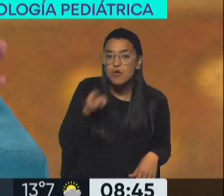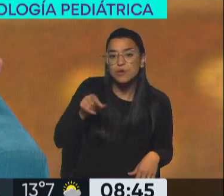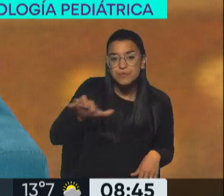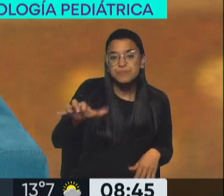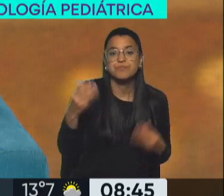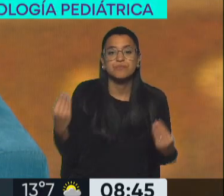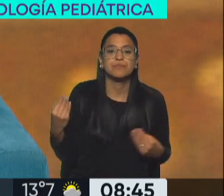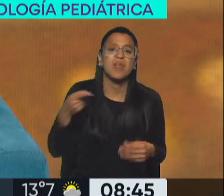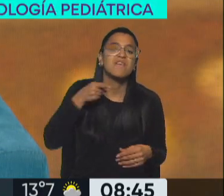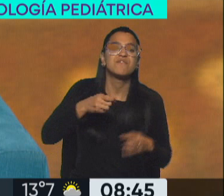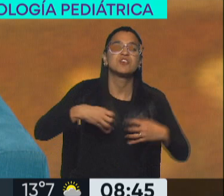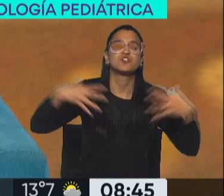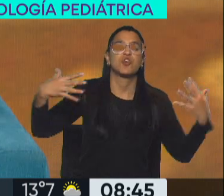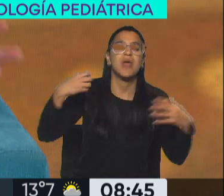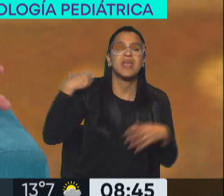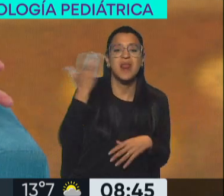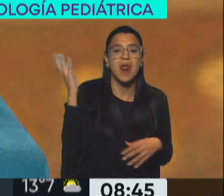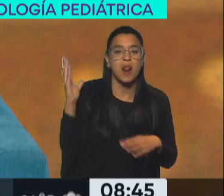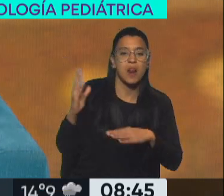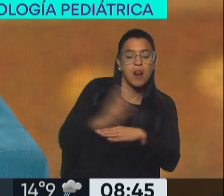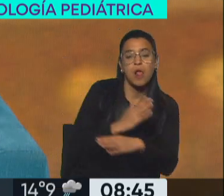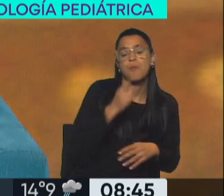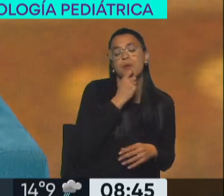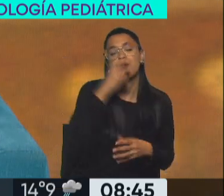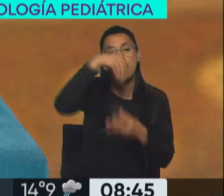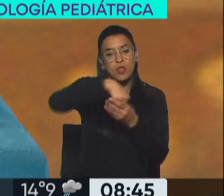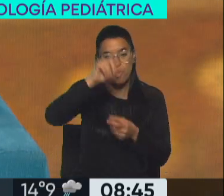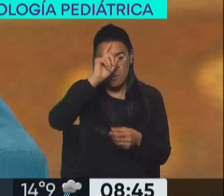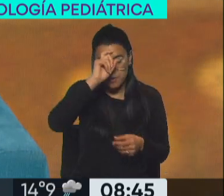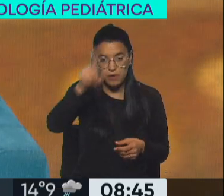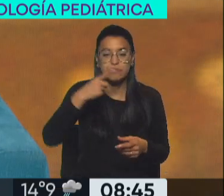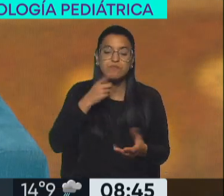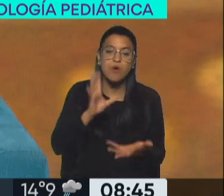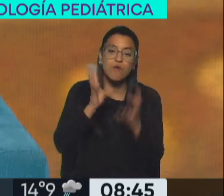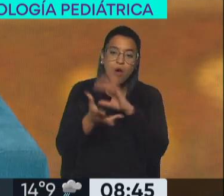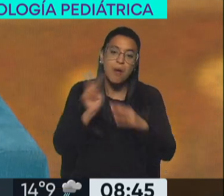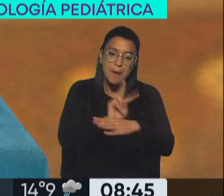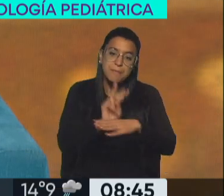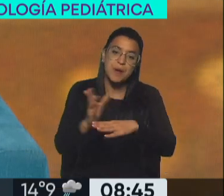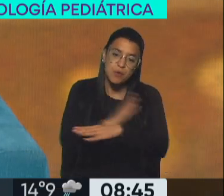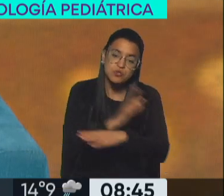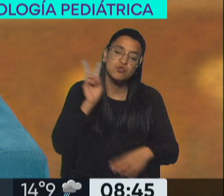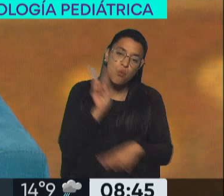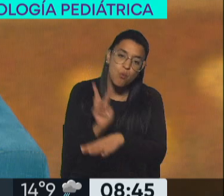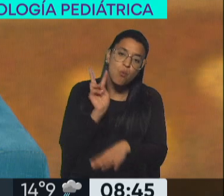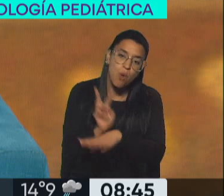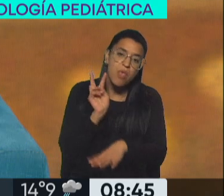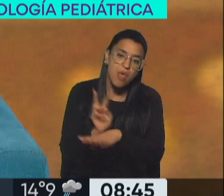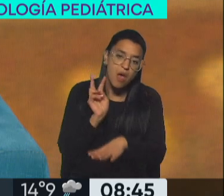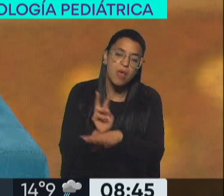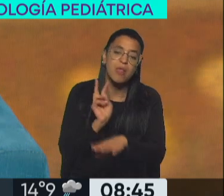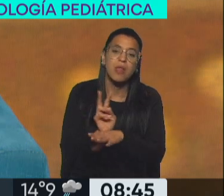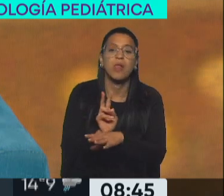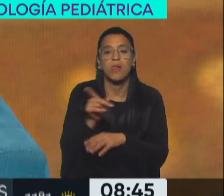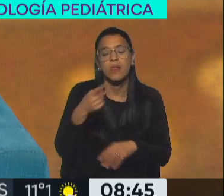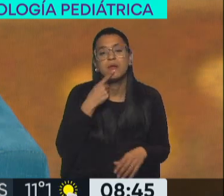prevenir las infecciones en general. Claro. Dentro de los hospitales, con toda una sistemática de prevención de cuidados dentro